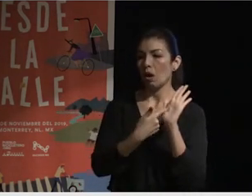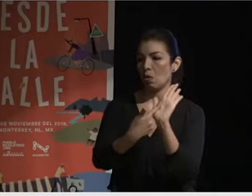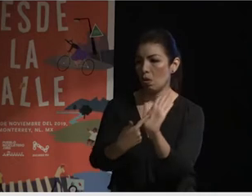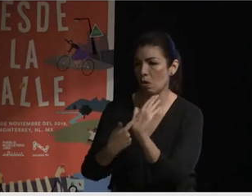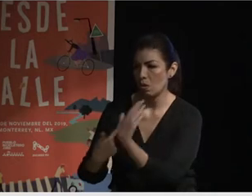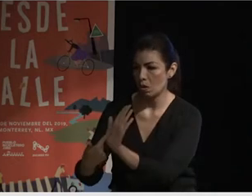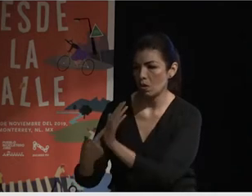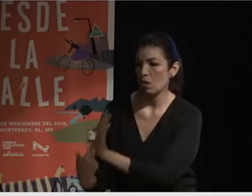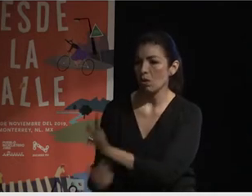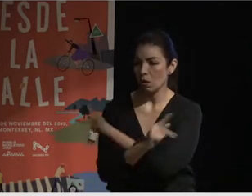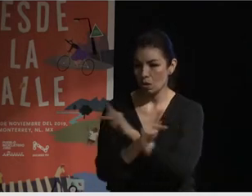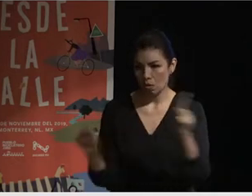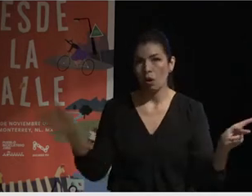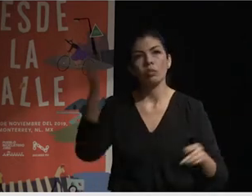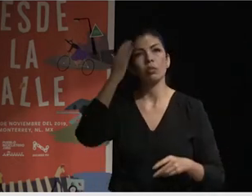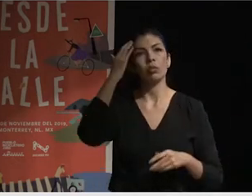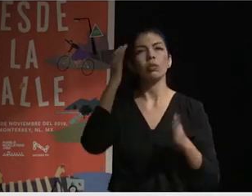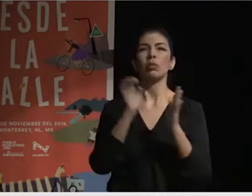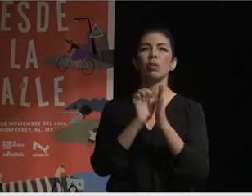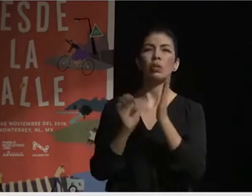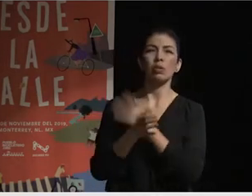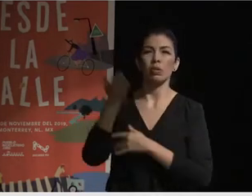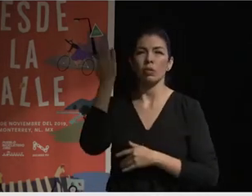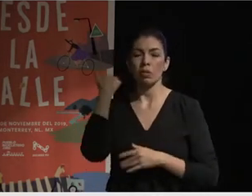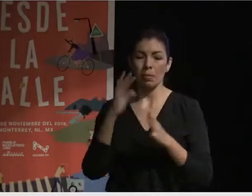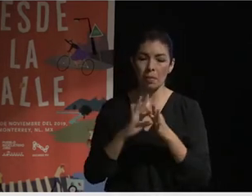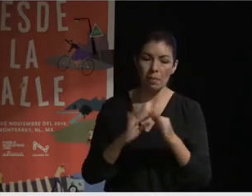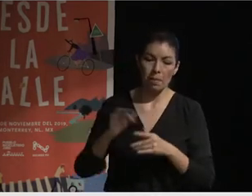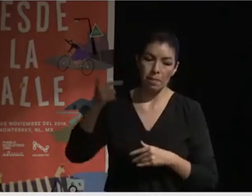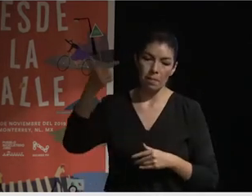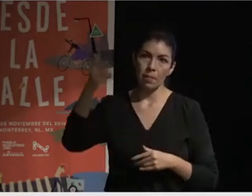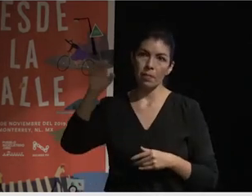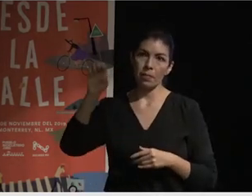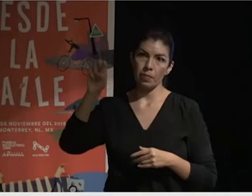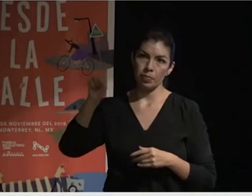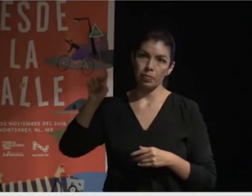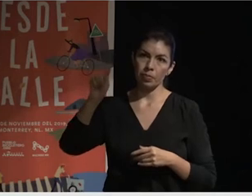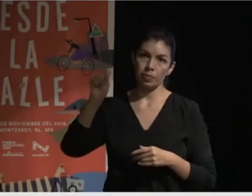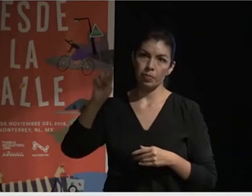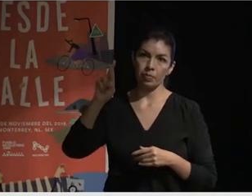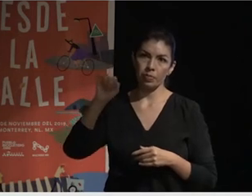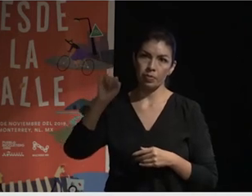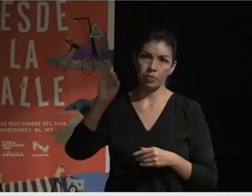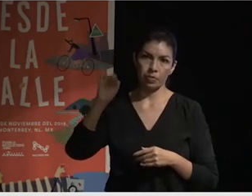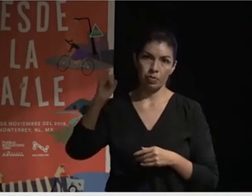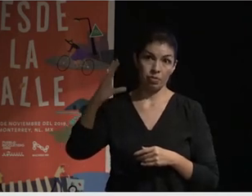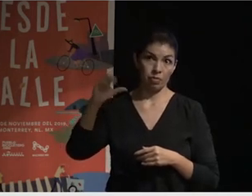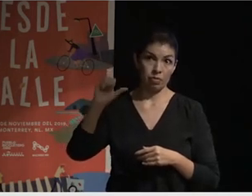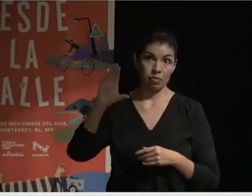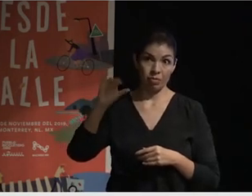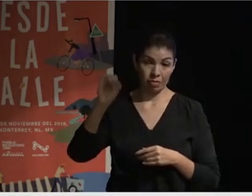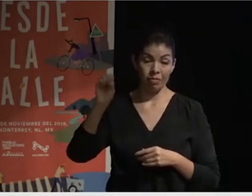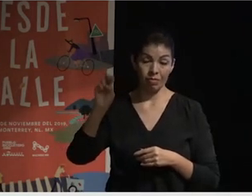tema nuevo. Y si el tema sigue estando desconocido en la sociedad en general, el problema nos va a comer. Hoy en día tendríamos que también